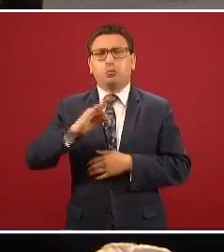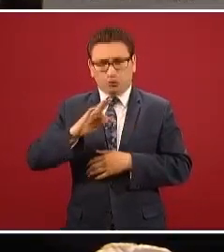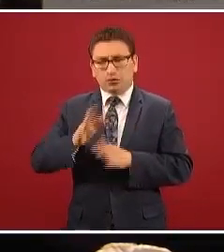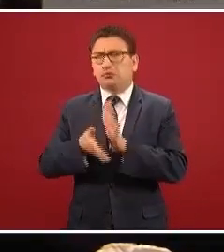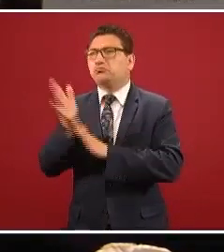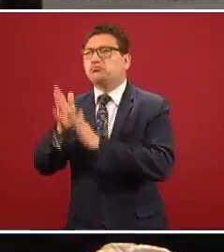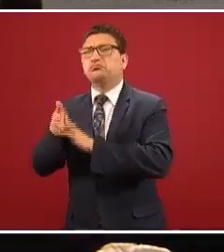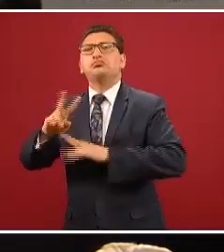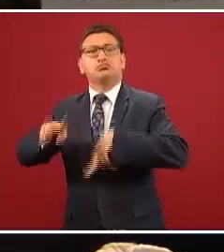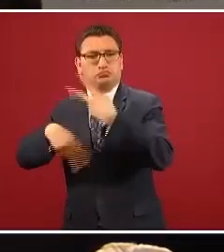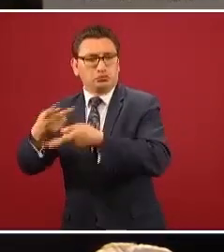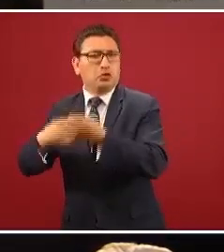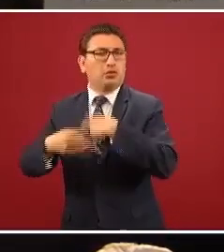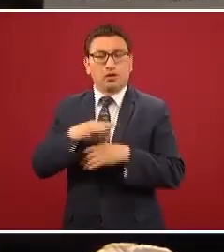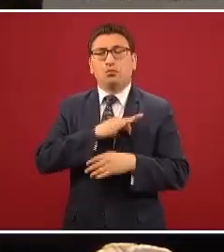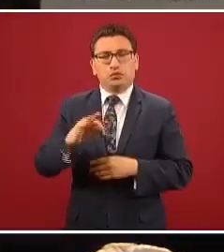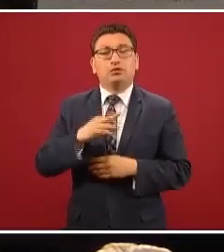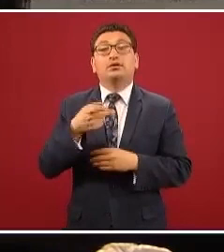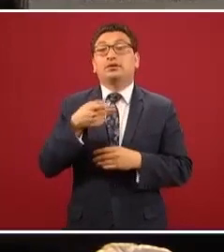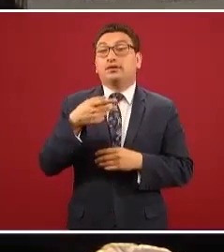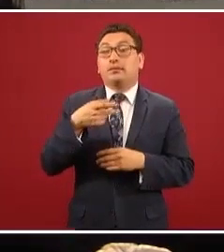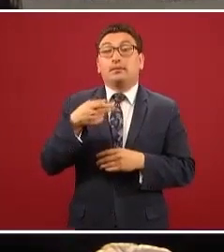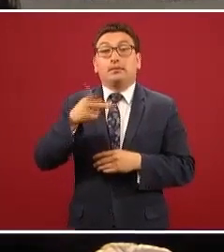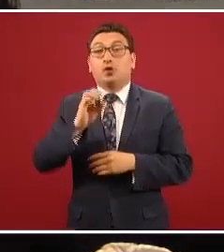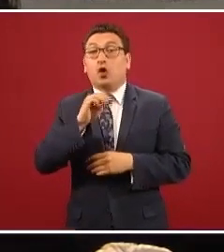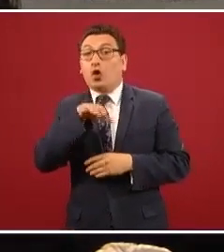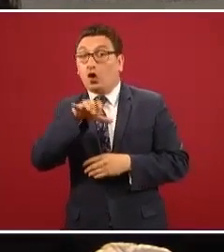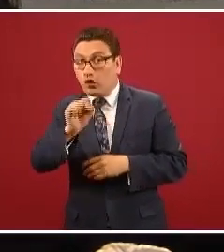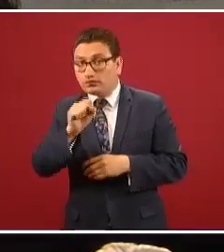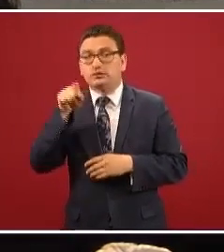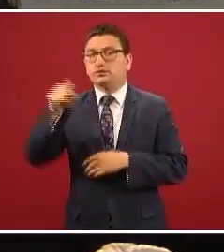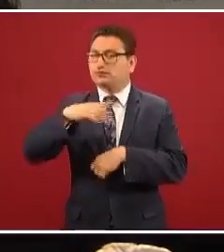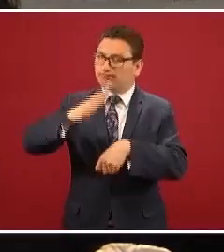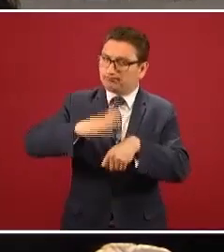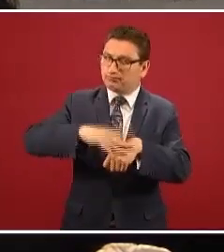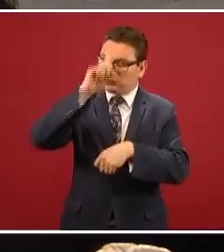nadie. Lo que sí corresponde, y es lo que recomendó la Organización Mundial de la Salud,